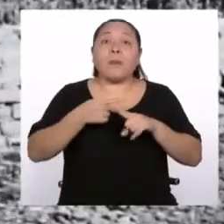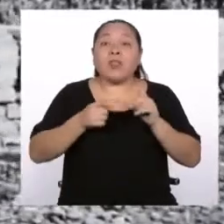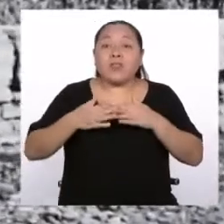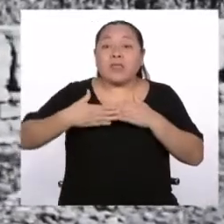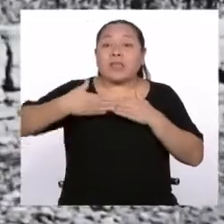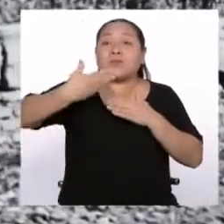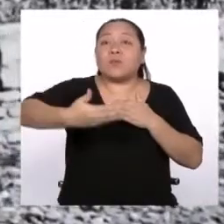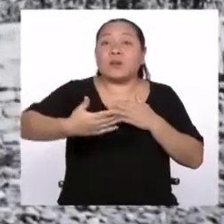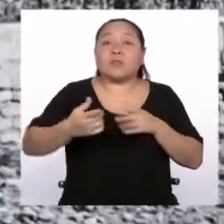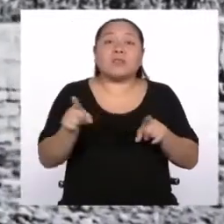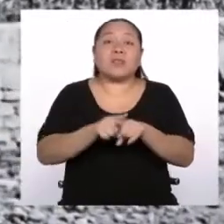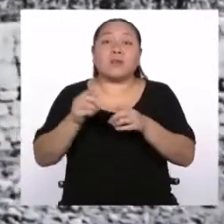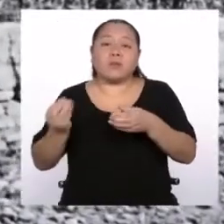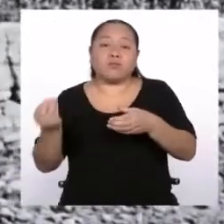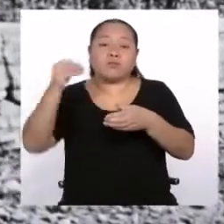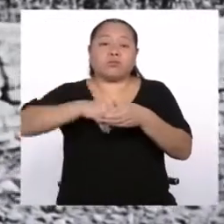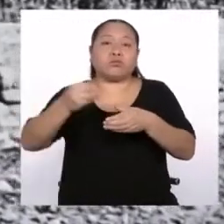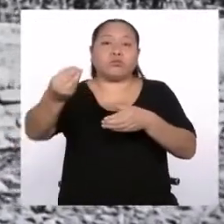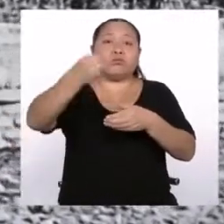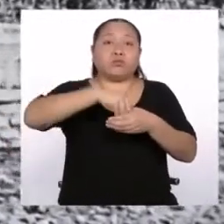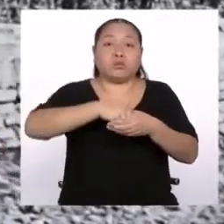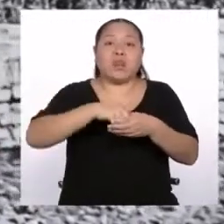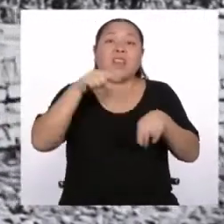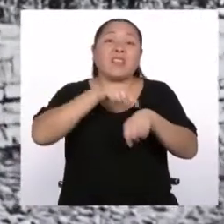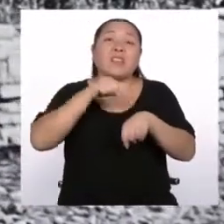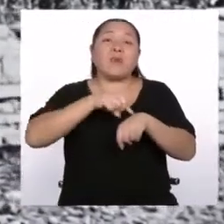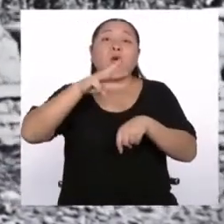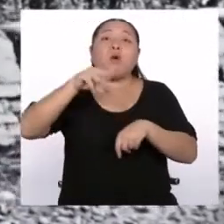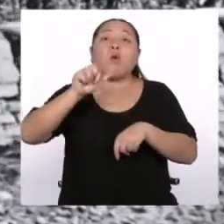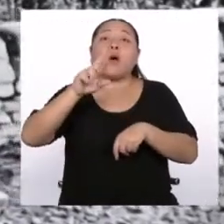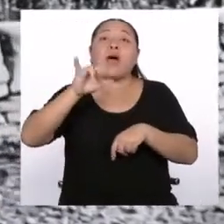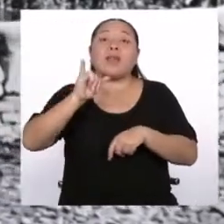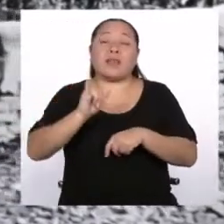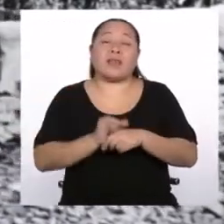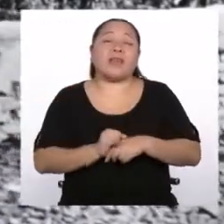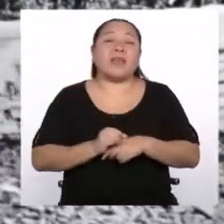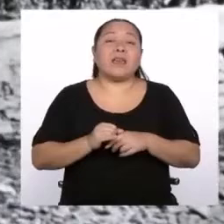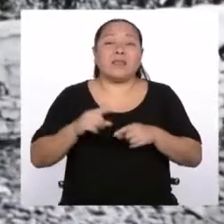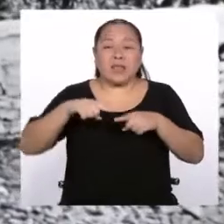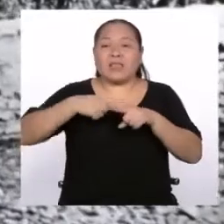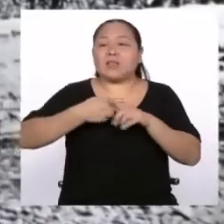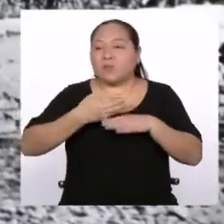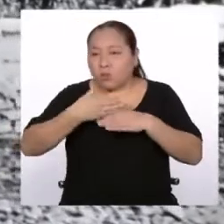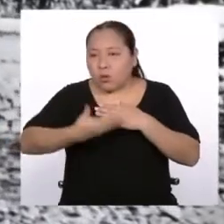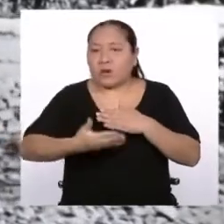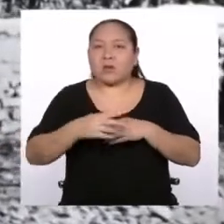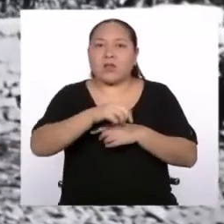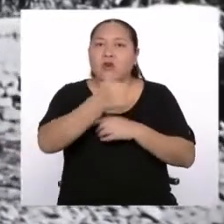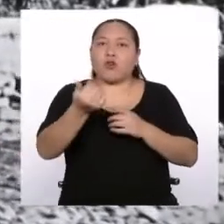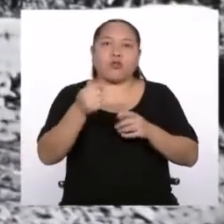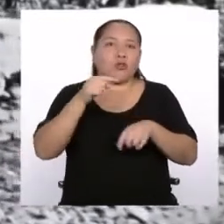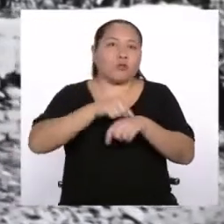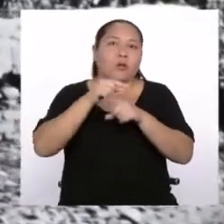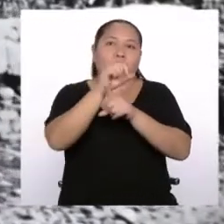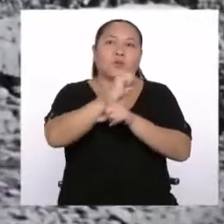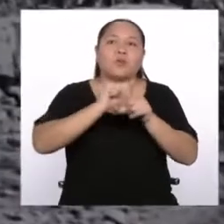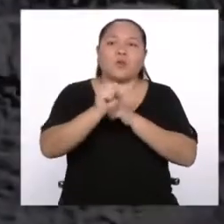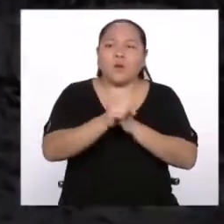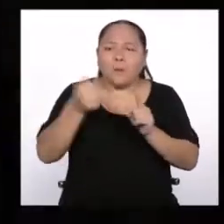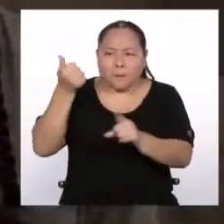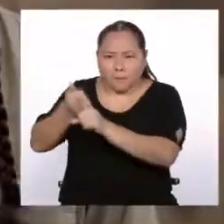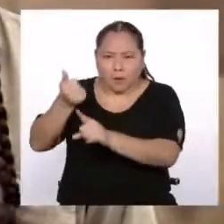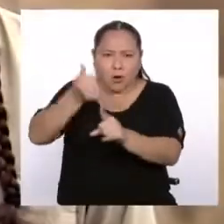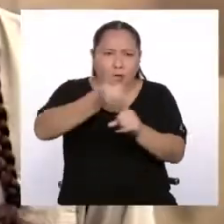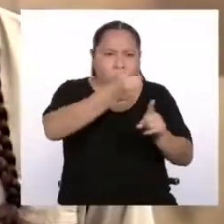fue ocupada en tiempos Huari y luego en tiempos Ichma, ¿no? Estamos hablando también de una sociedad típica de la zona de